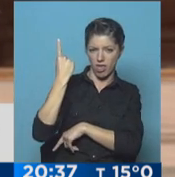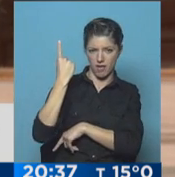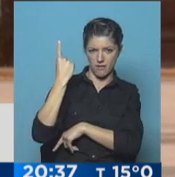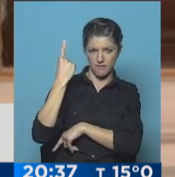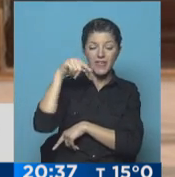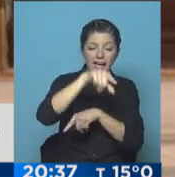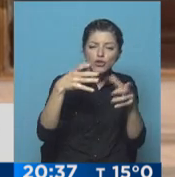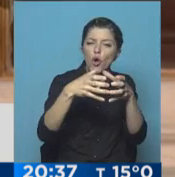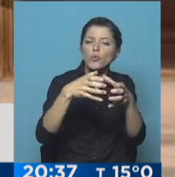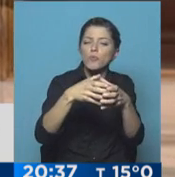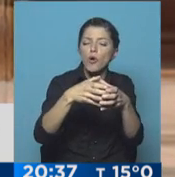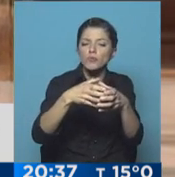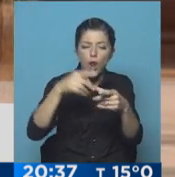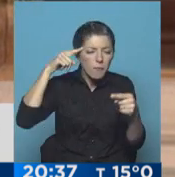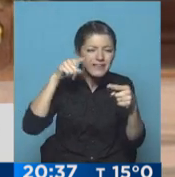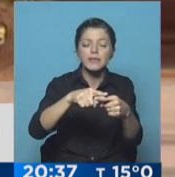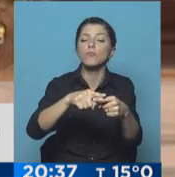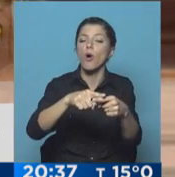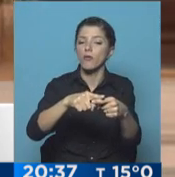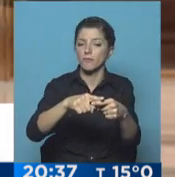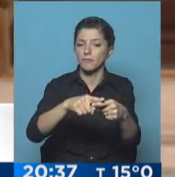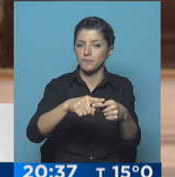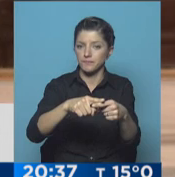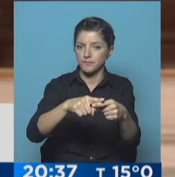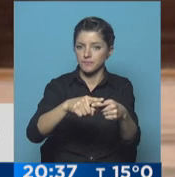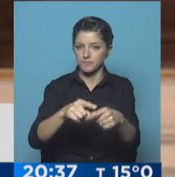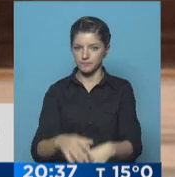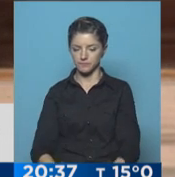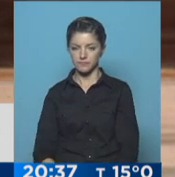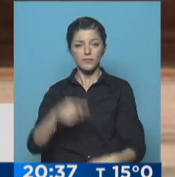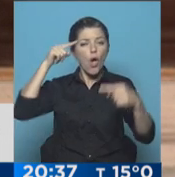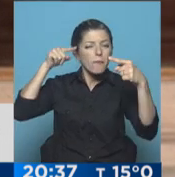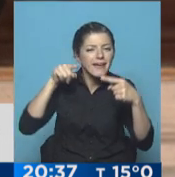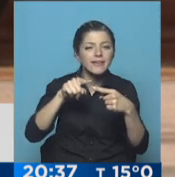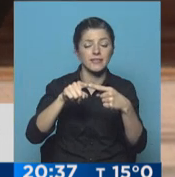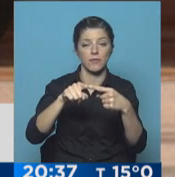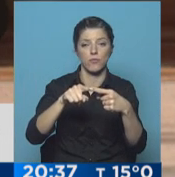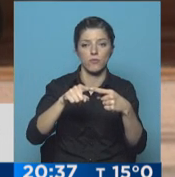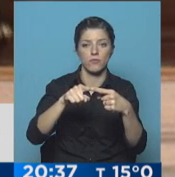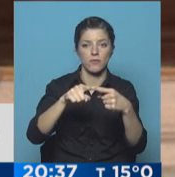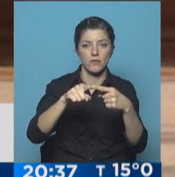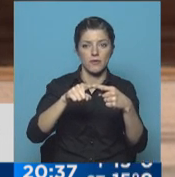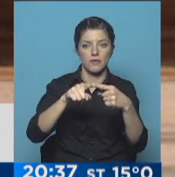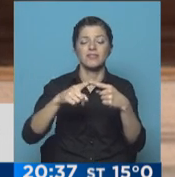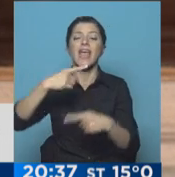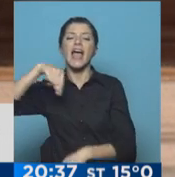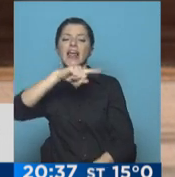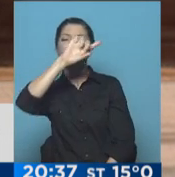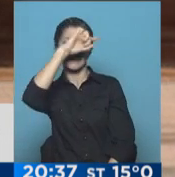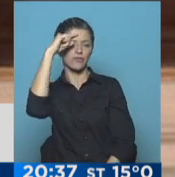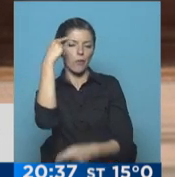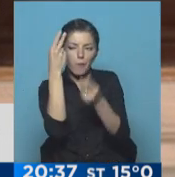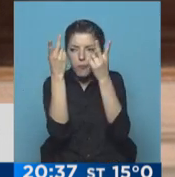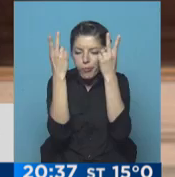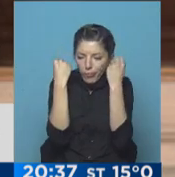quieren volver, quieren volver a la subordinación nacional